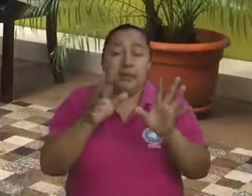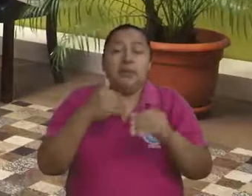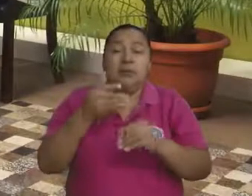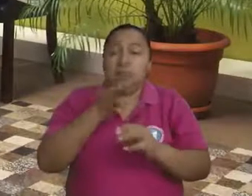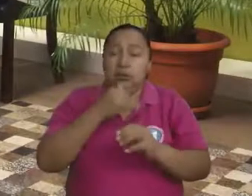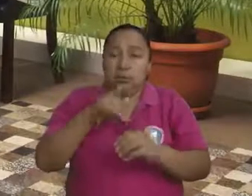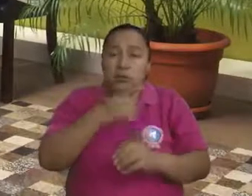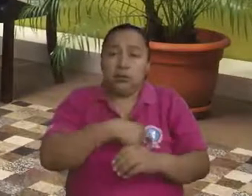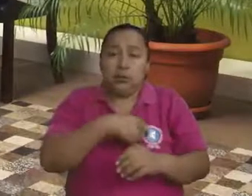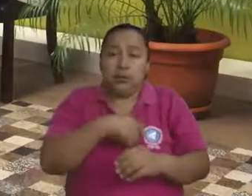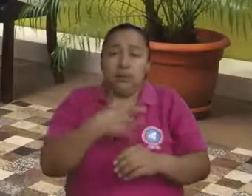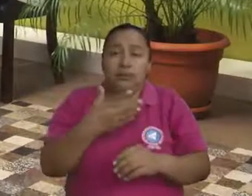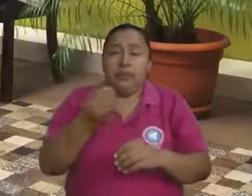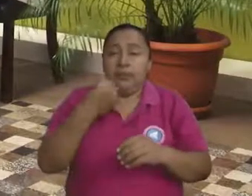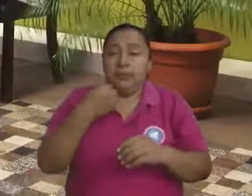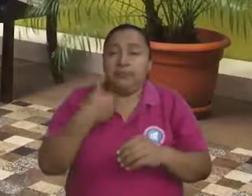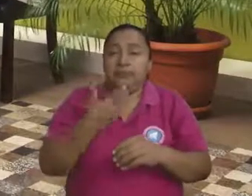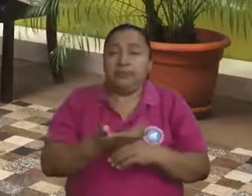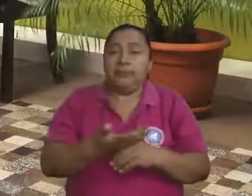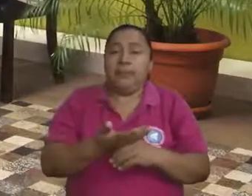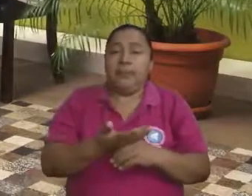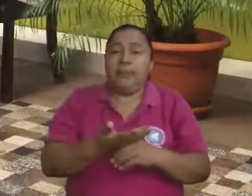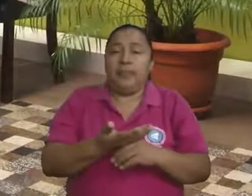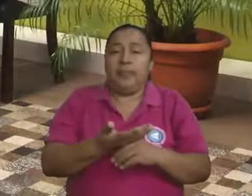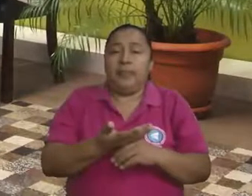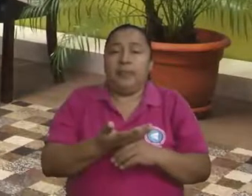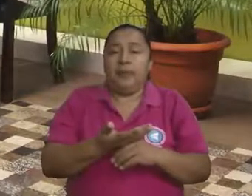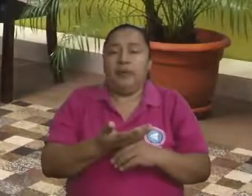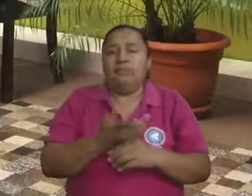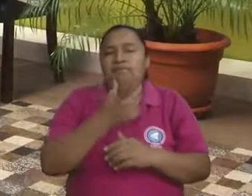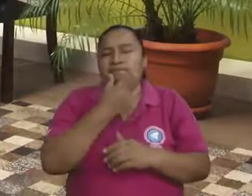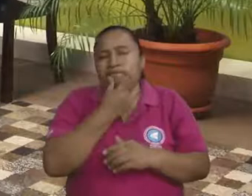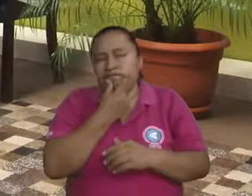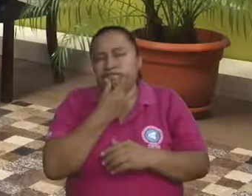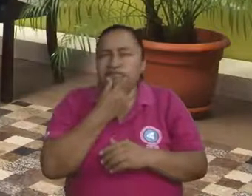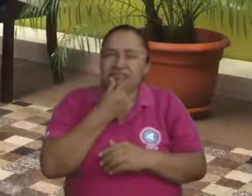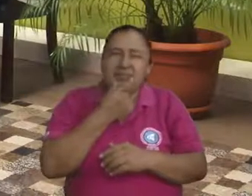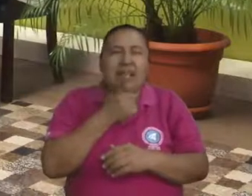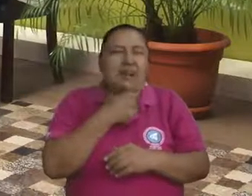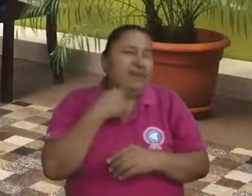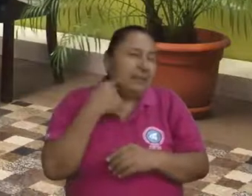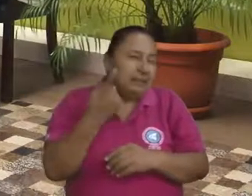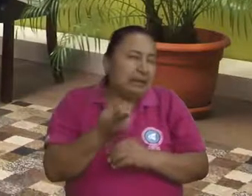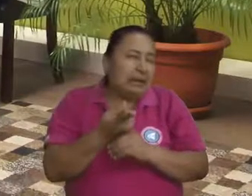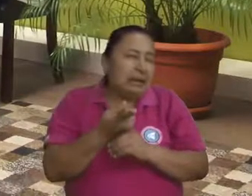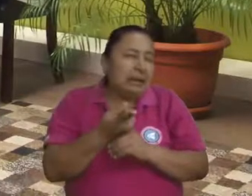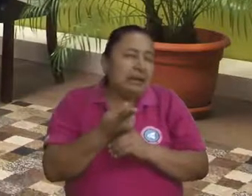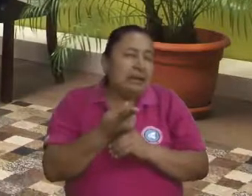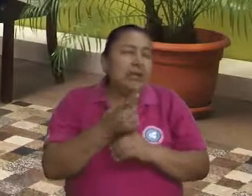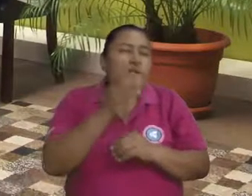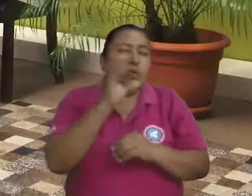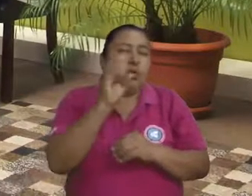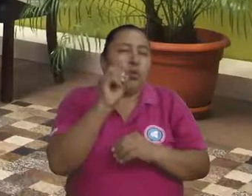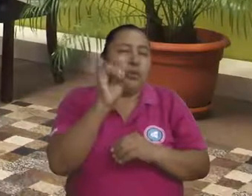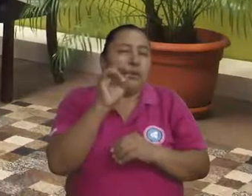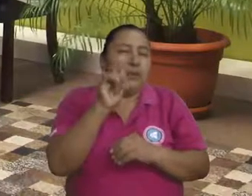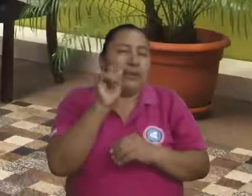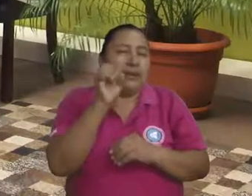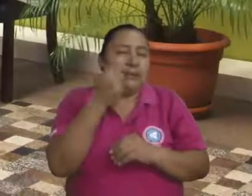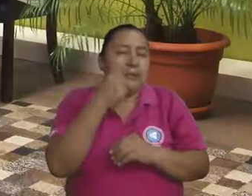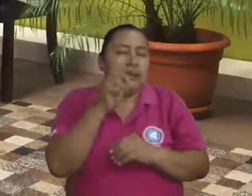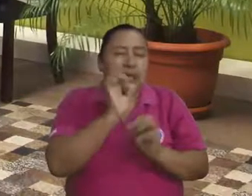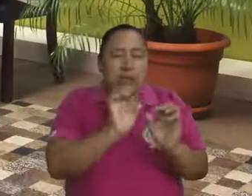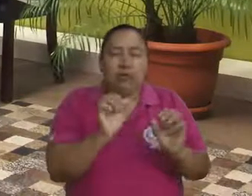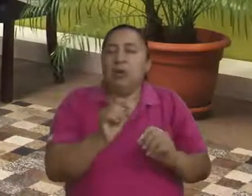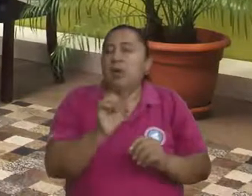niño se vaya bien a recibir su clase. Siendo honestos, la incidencia de colelitiasis en niños todavía es baja. Es